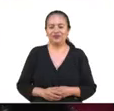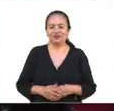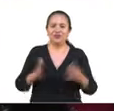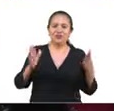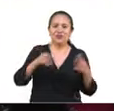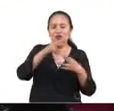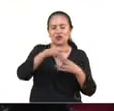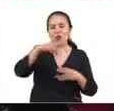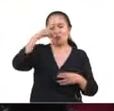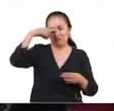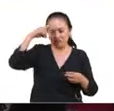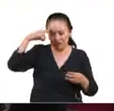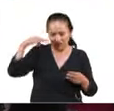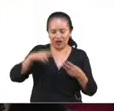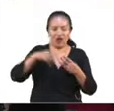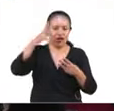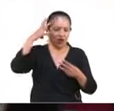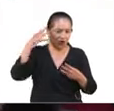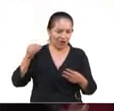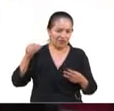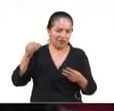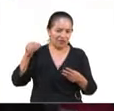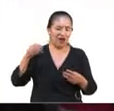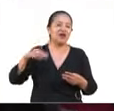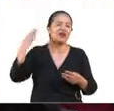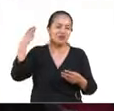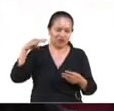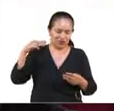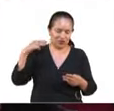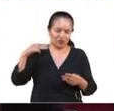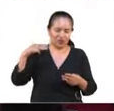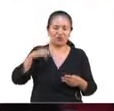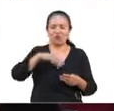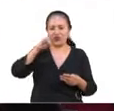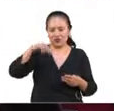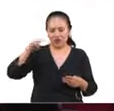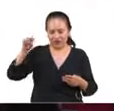pasando por Nayarit, Colima y Michoacán,